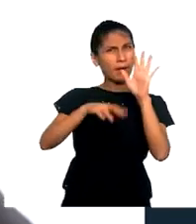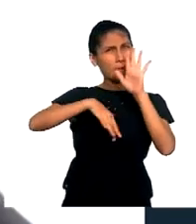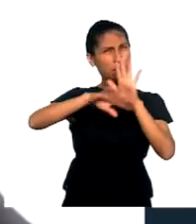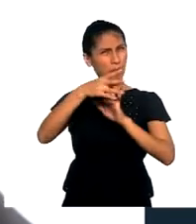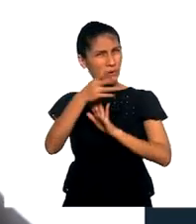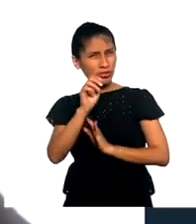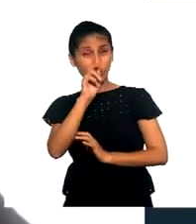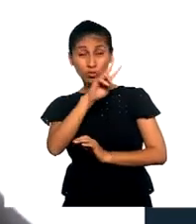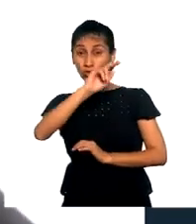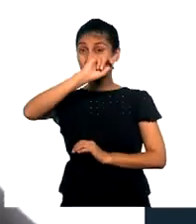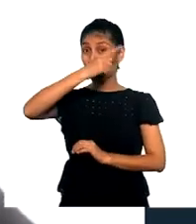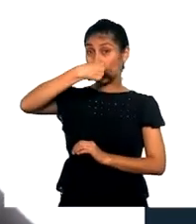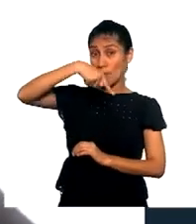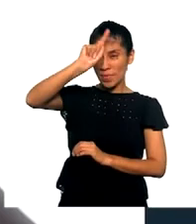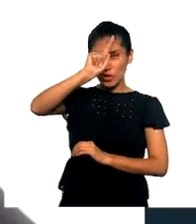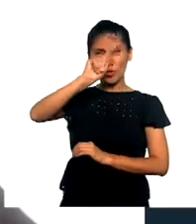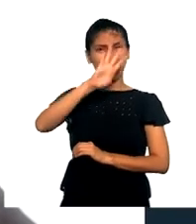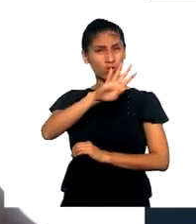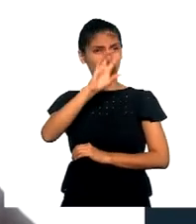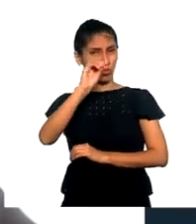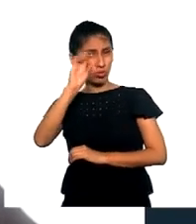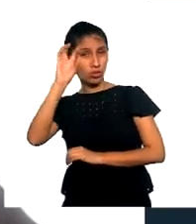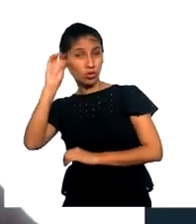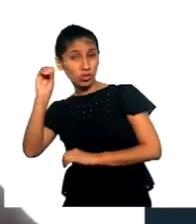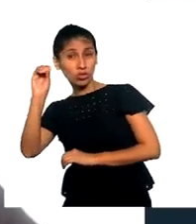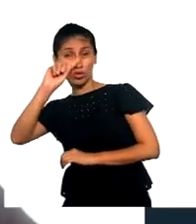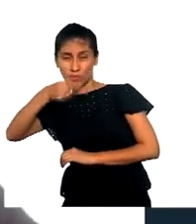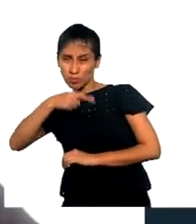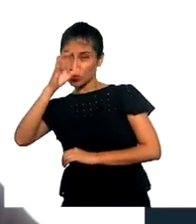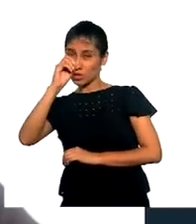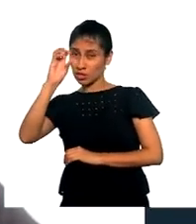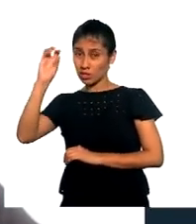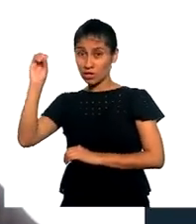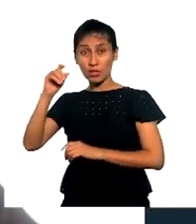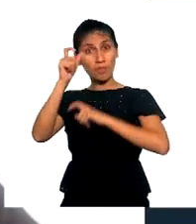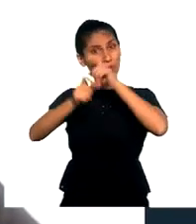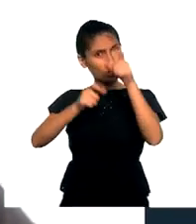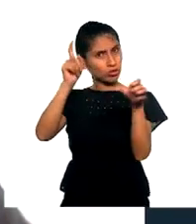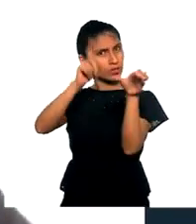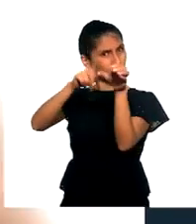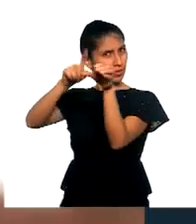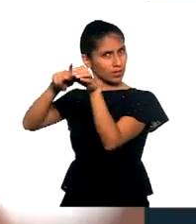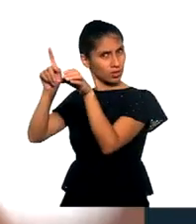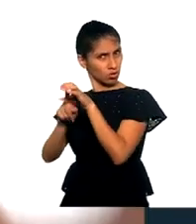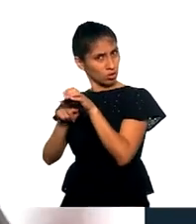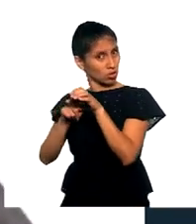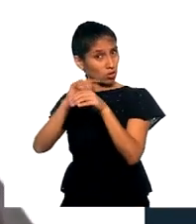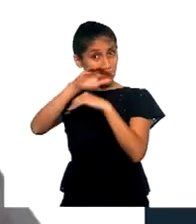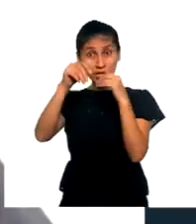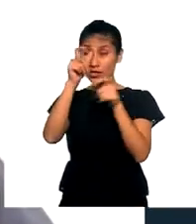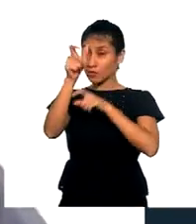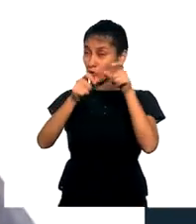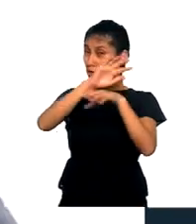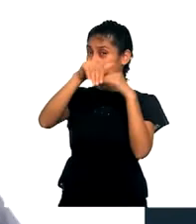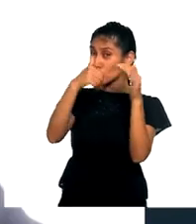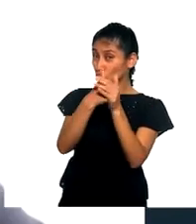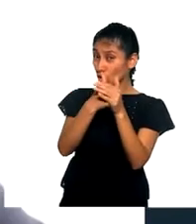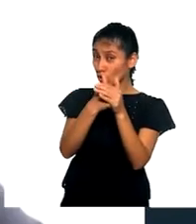socios y socias dos millones cuatrocientos mil socios y socios de este valor